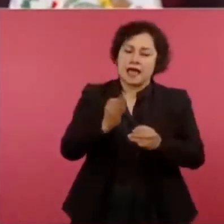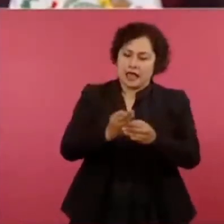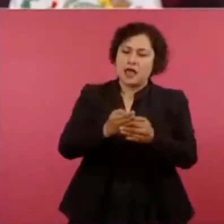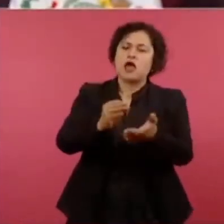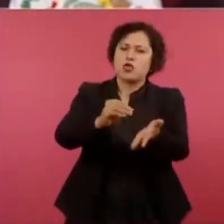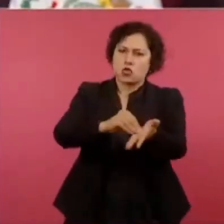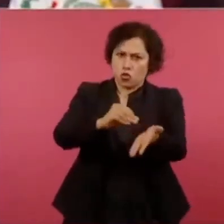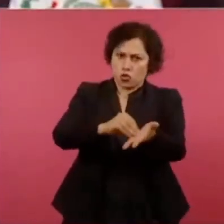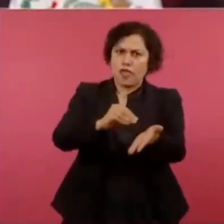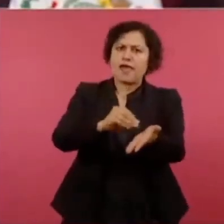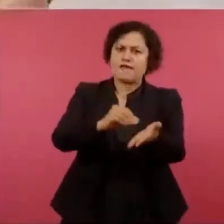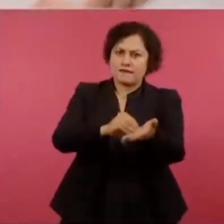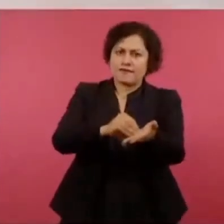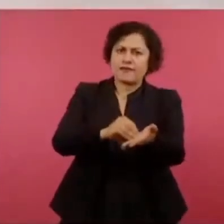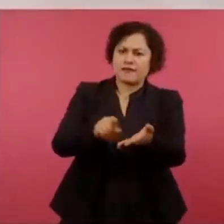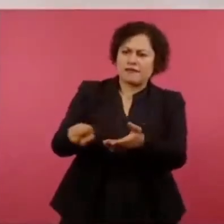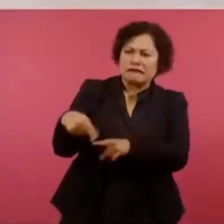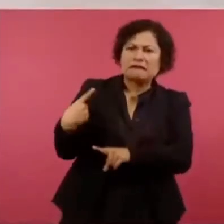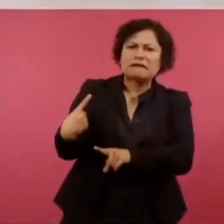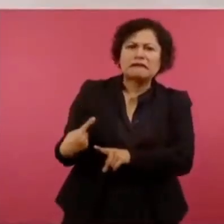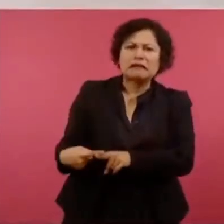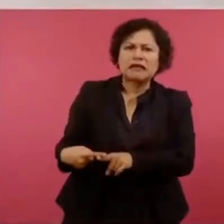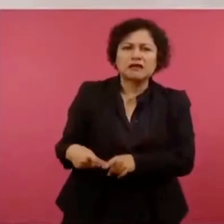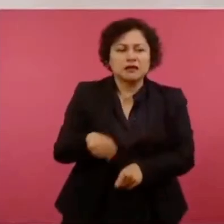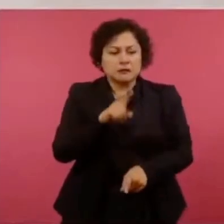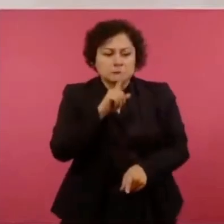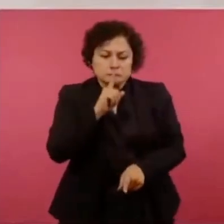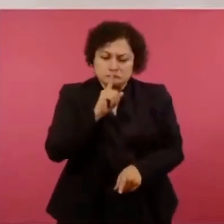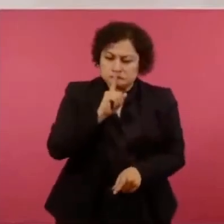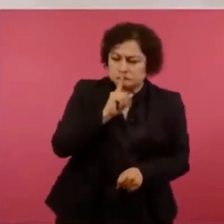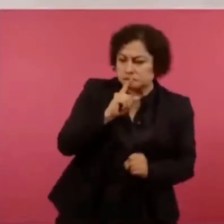El nombre de un ministro, de una ministra.